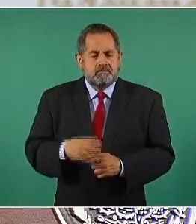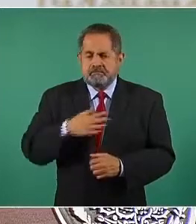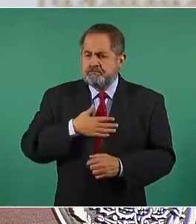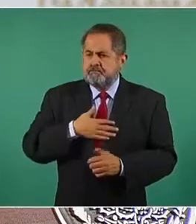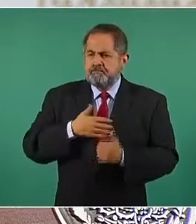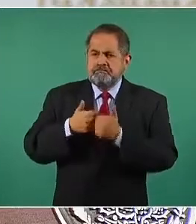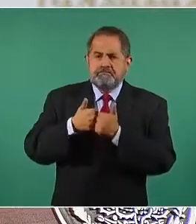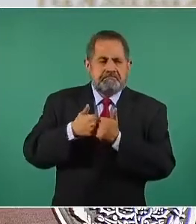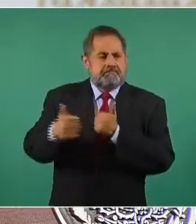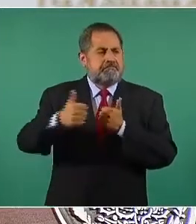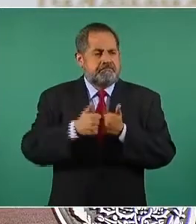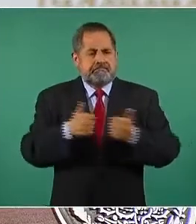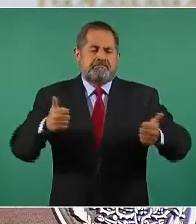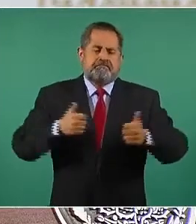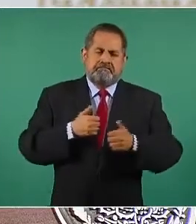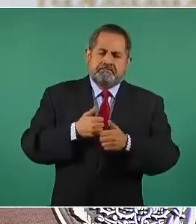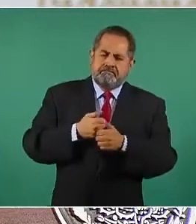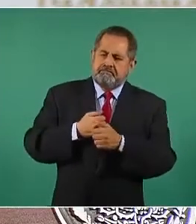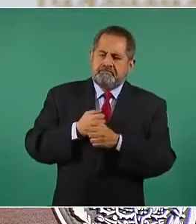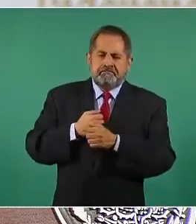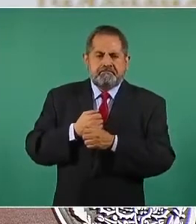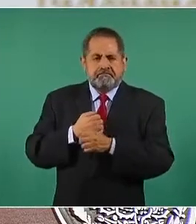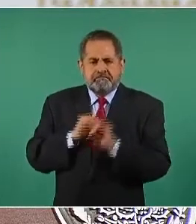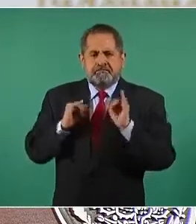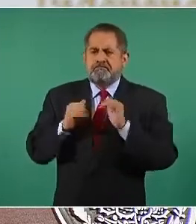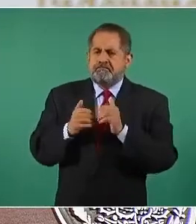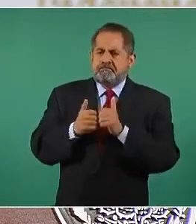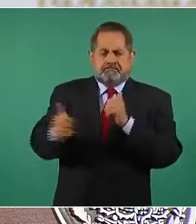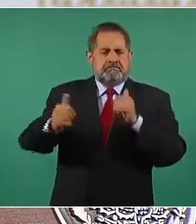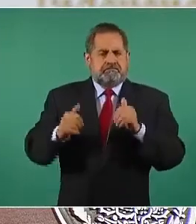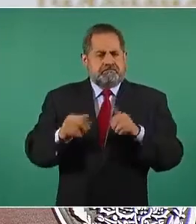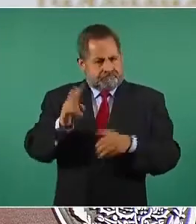autónomos, independientes, es real.